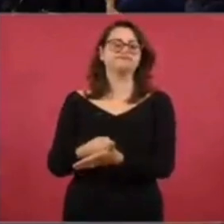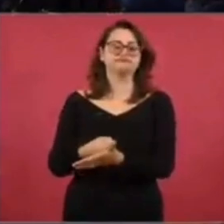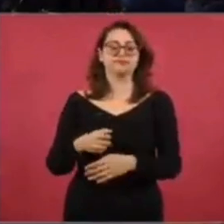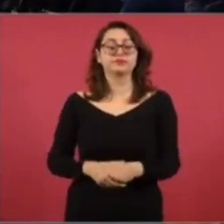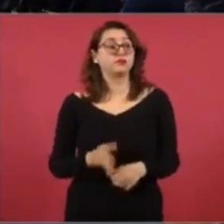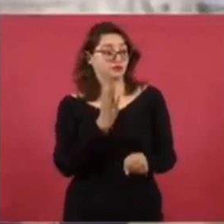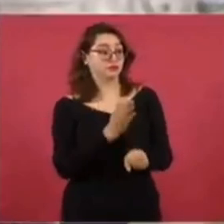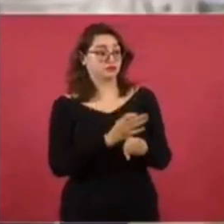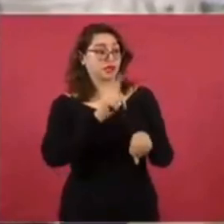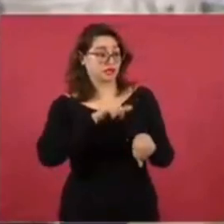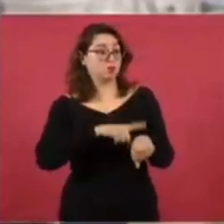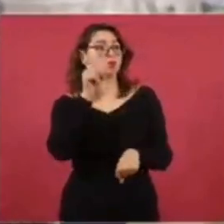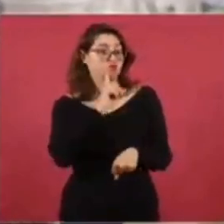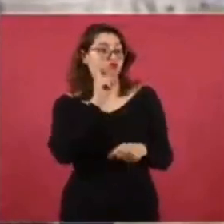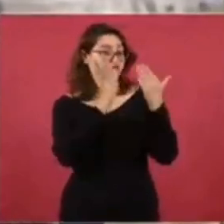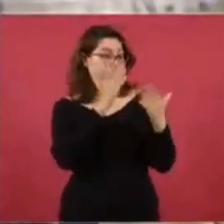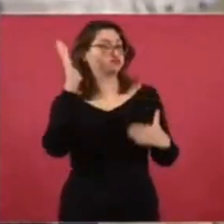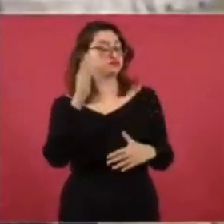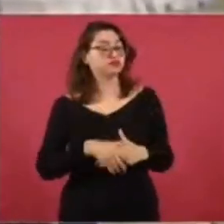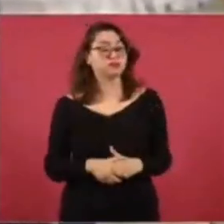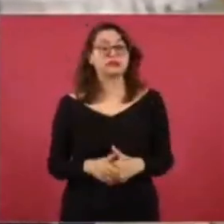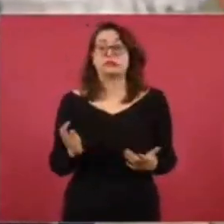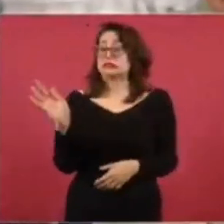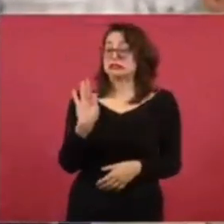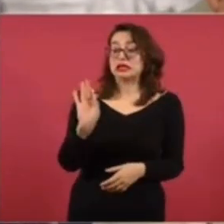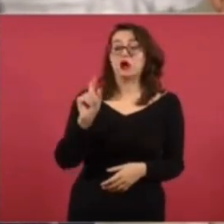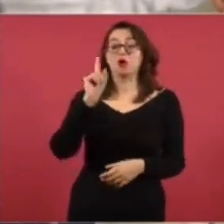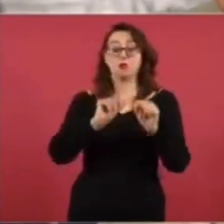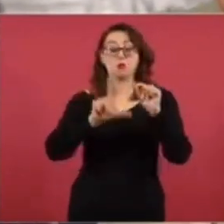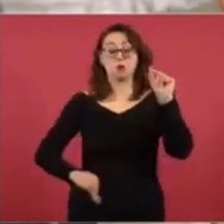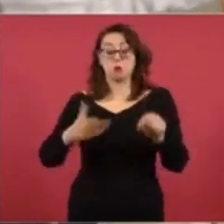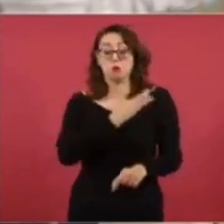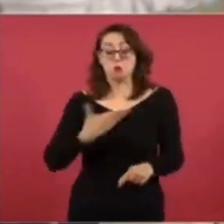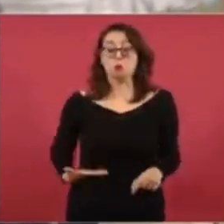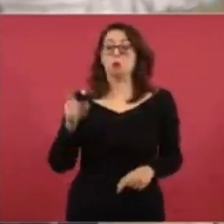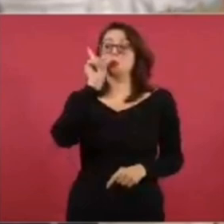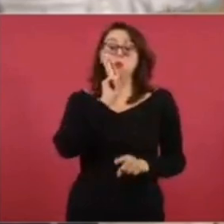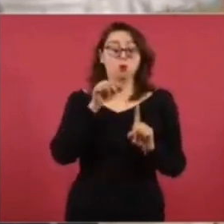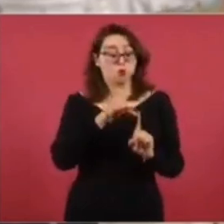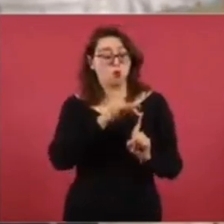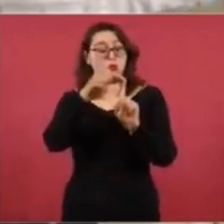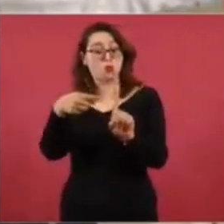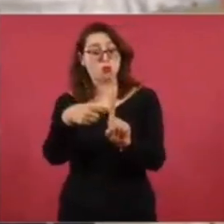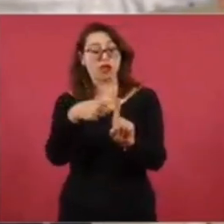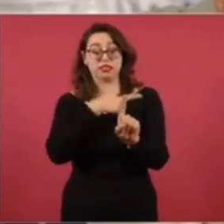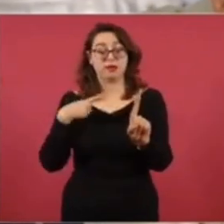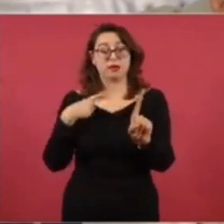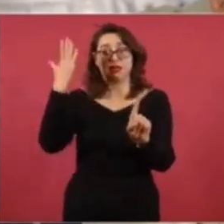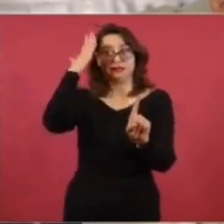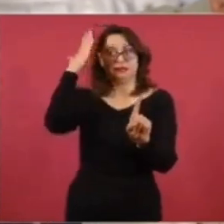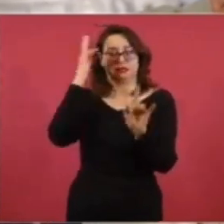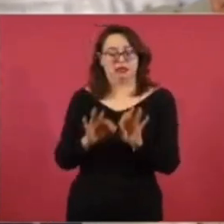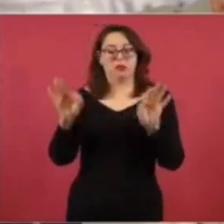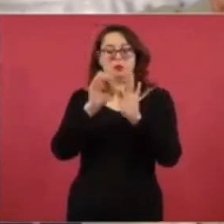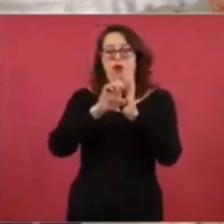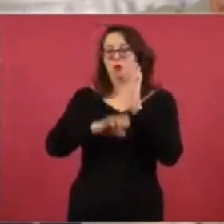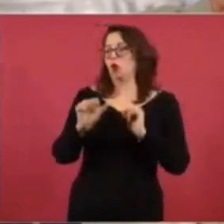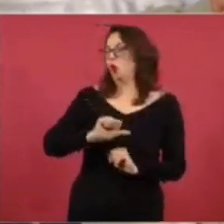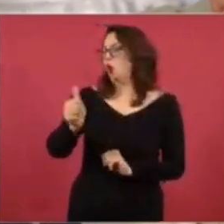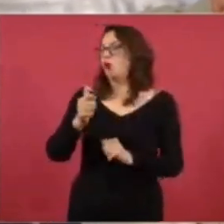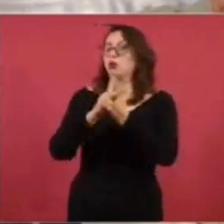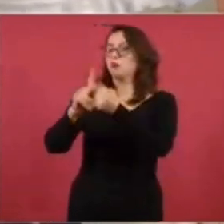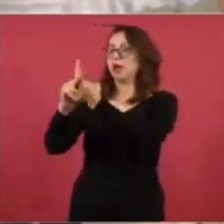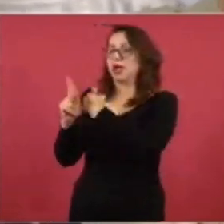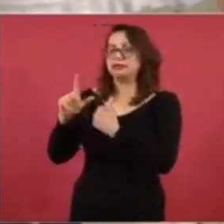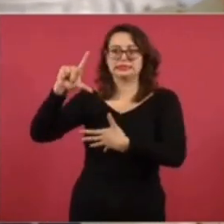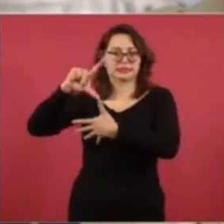¿Es tiempo de mujeres, presidente? En caso de que llegue una mujer a estar al frente del país, ¿esperaría usted que esta mujer pueda ser como otras líderes de América Latina, como lo ha sido Michelle Bachelet, como lo ha